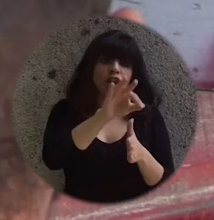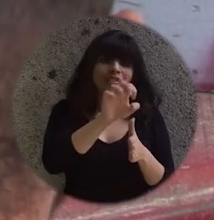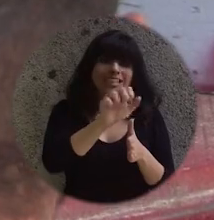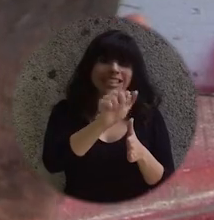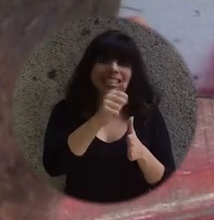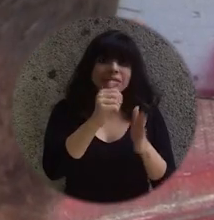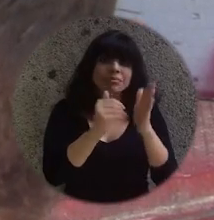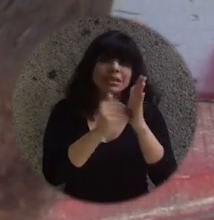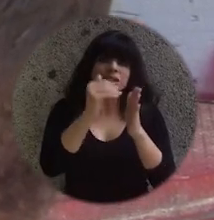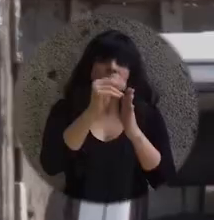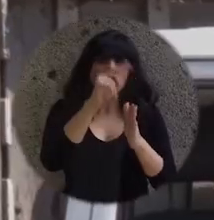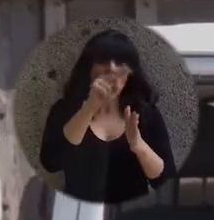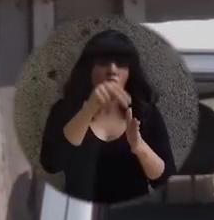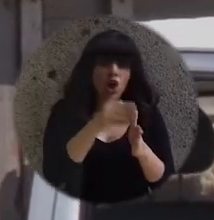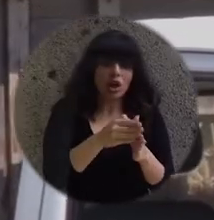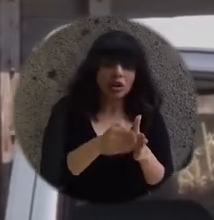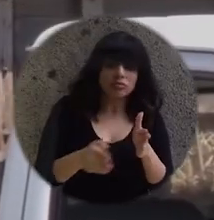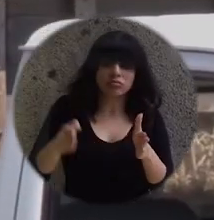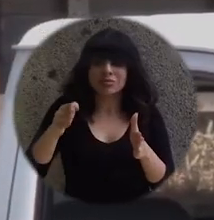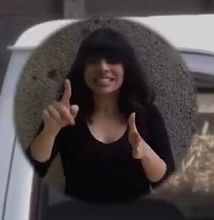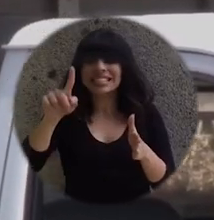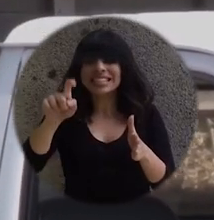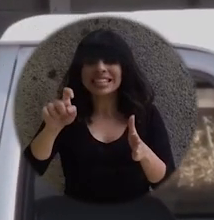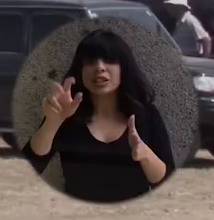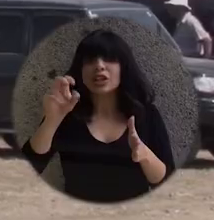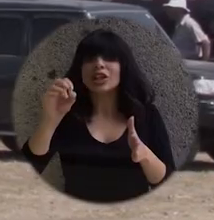22.910 millones de colones a